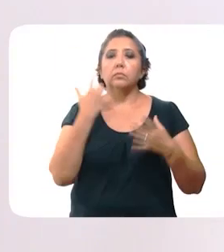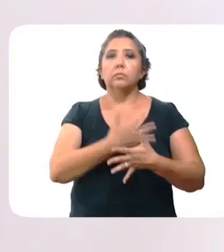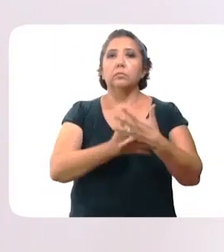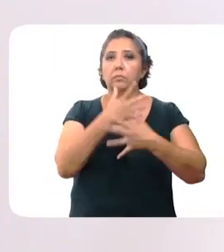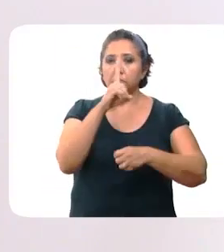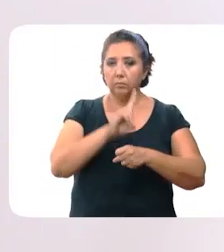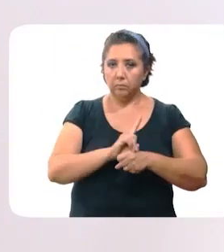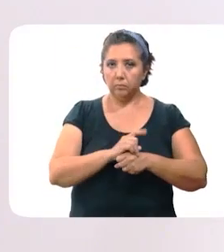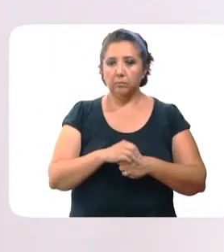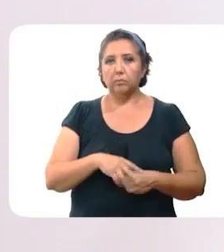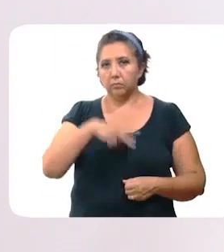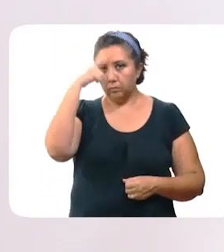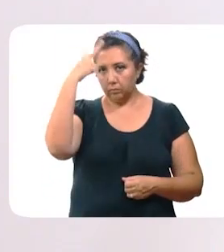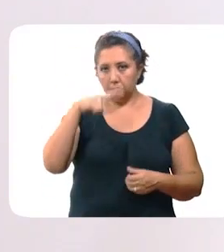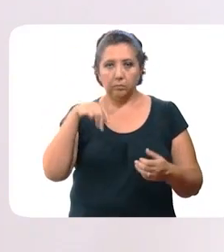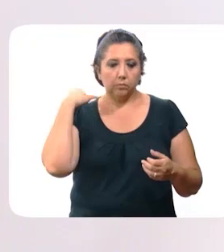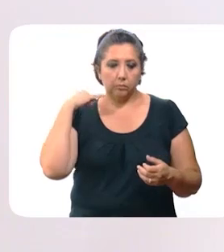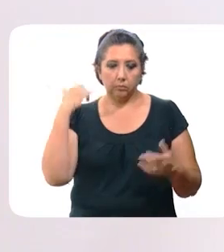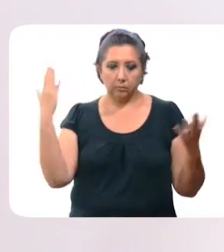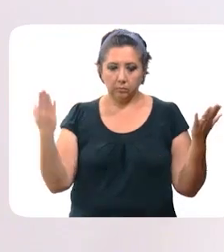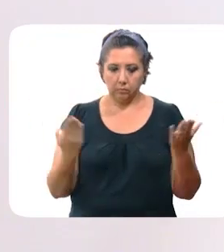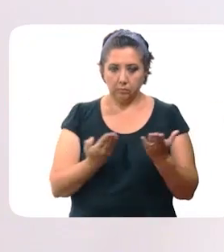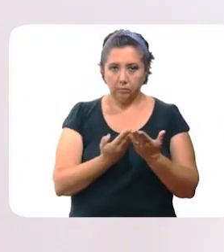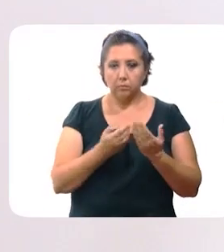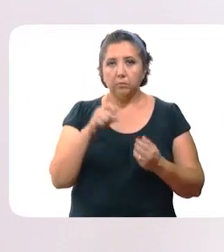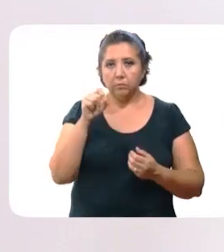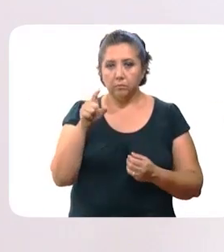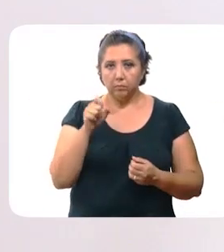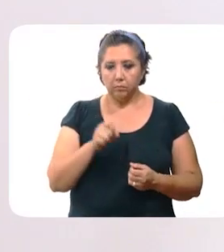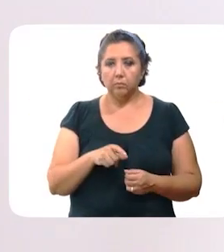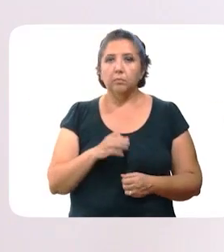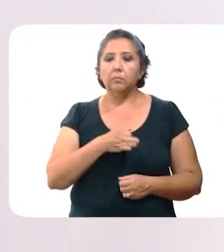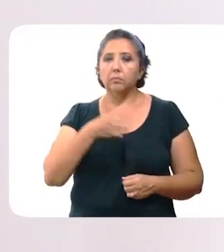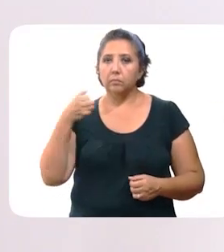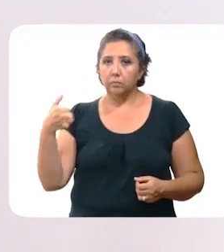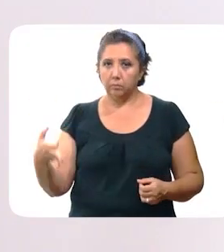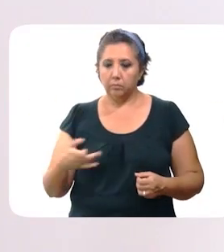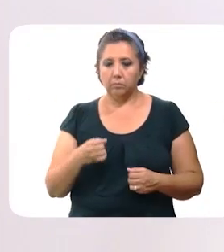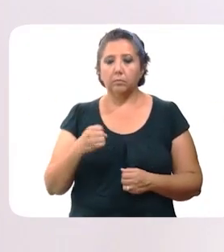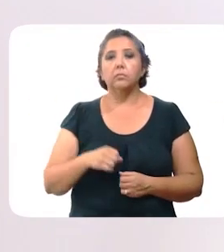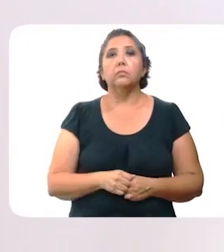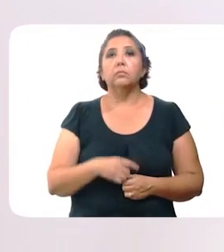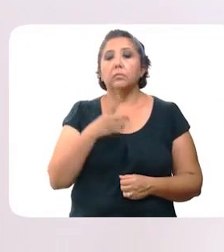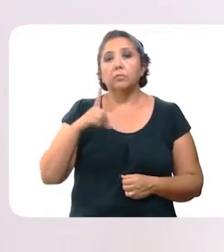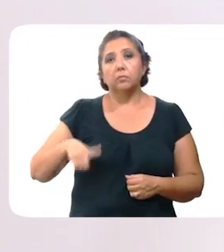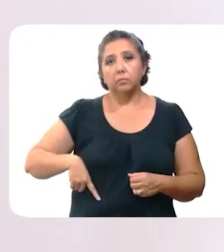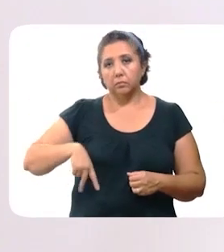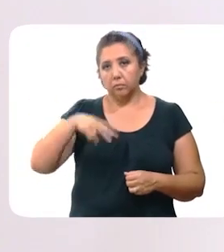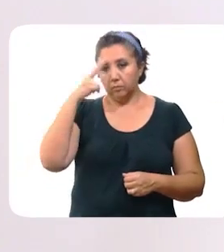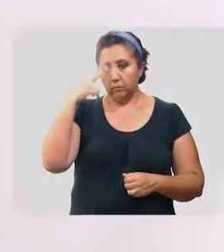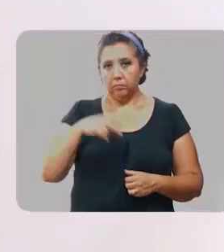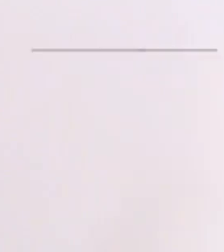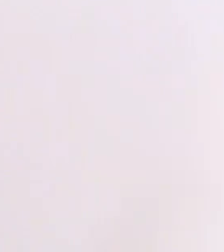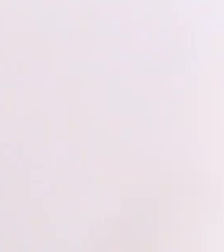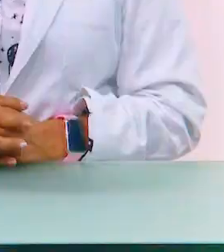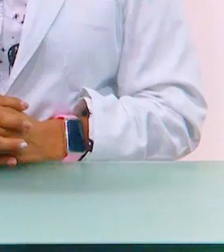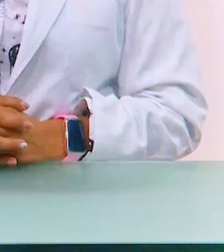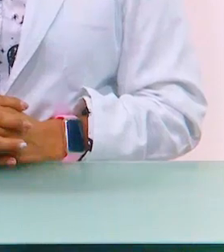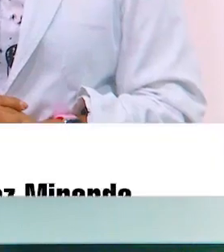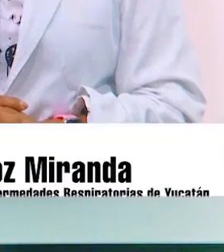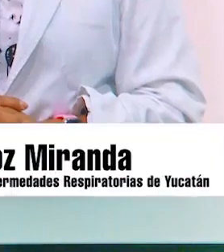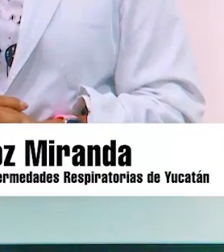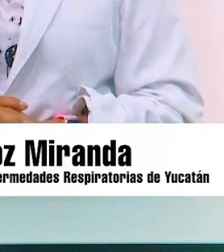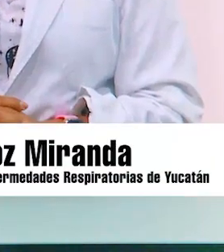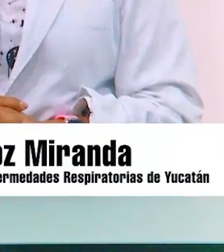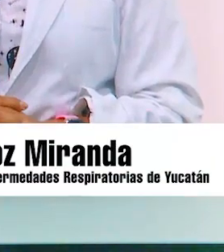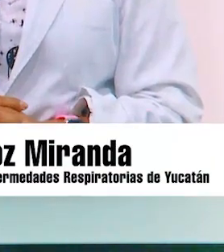a conocer cada 15 días, con la finalidad de homologar fechas de presentación con el semáforo quincenal del Gobierno federal. Ese es el informe